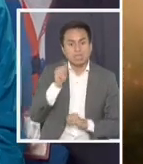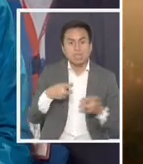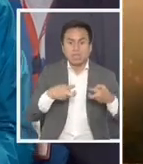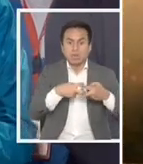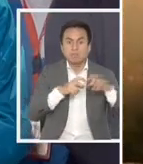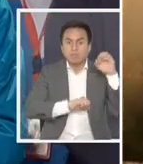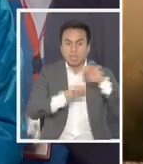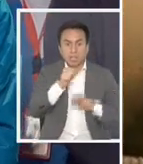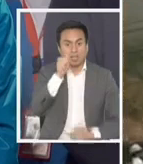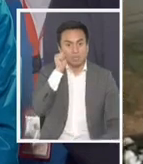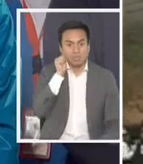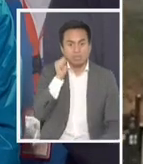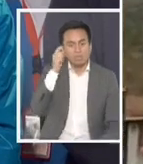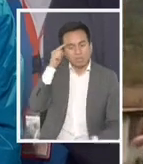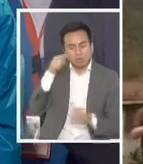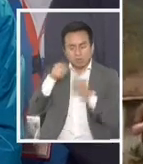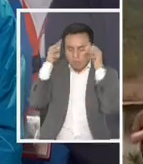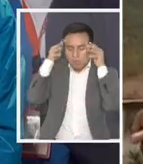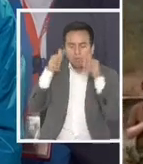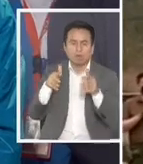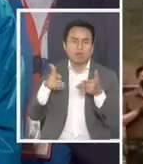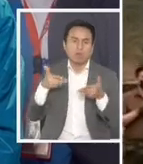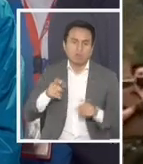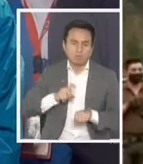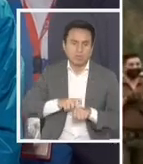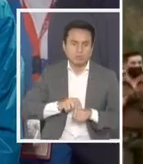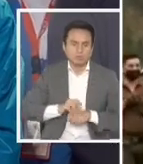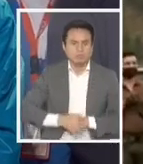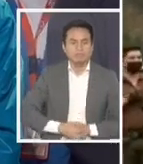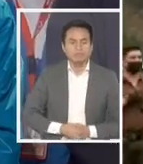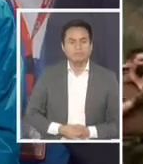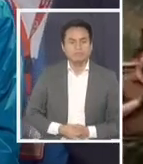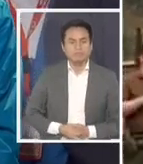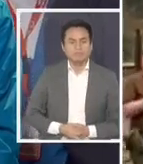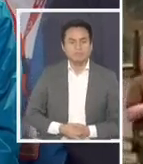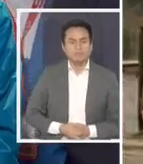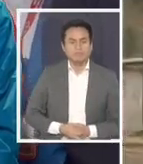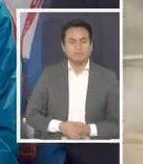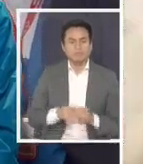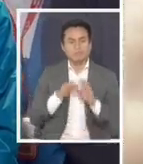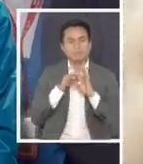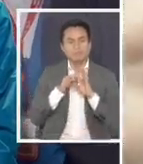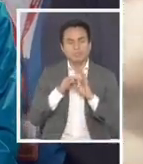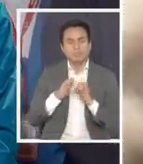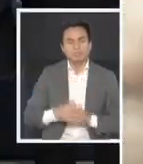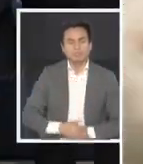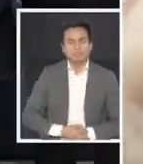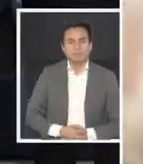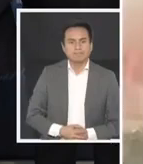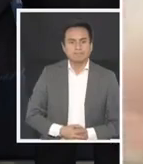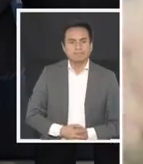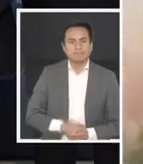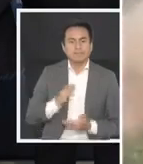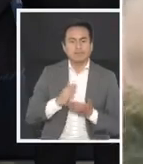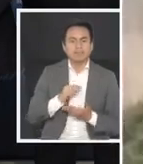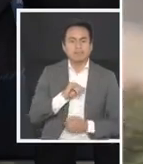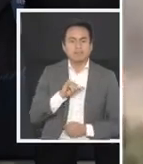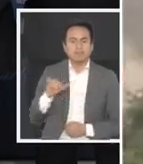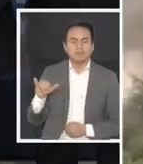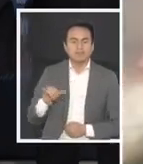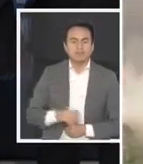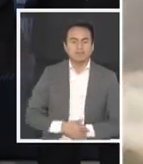con gremio empresariales Ese es nuestro foco nuestra prioridad en estos momentos Muchas gracias Hasta luego